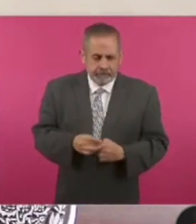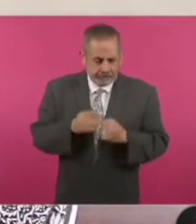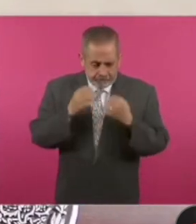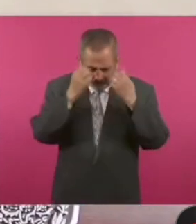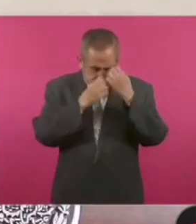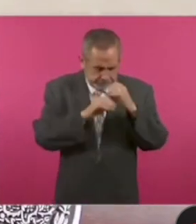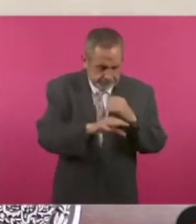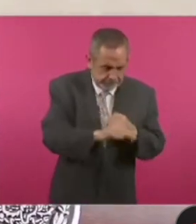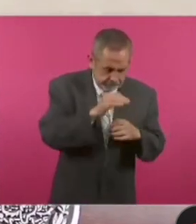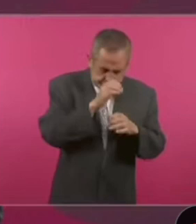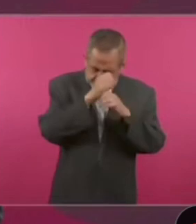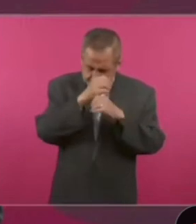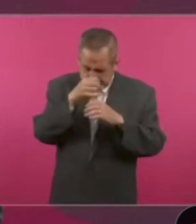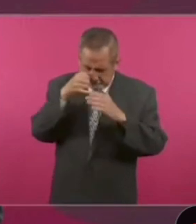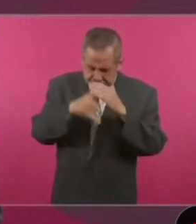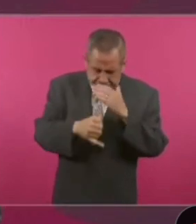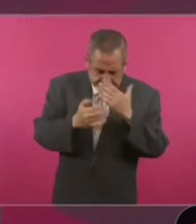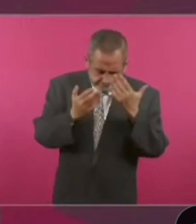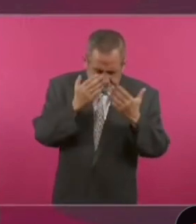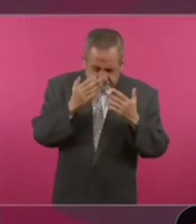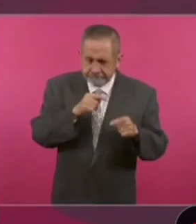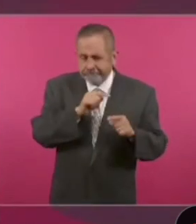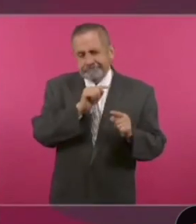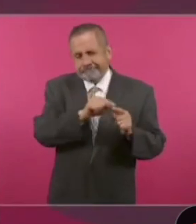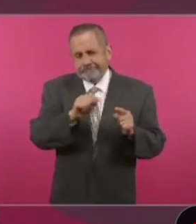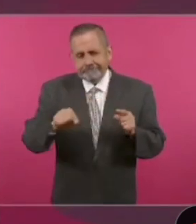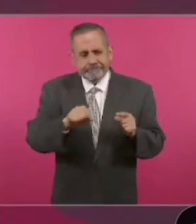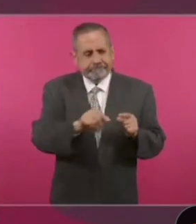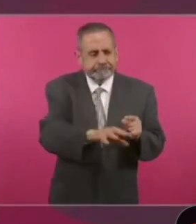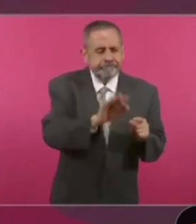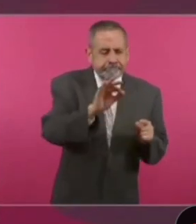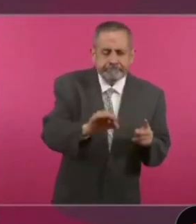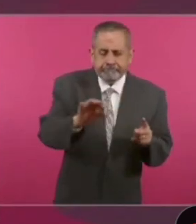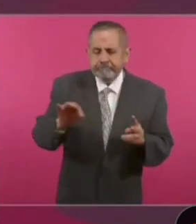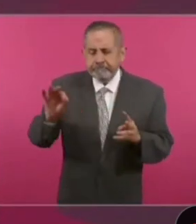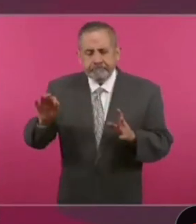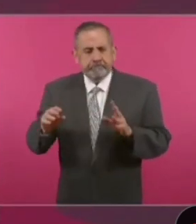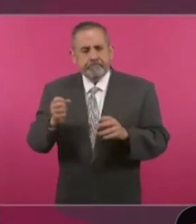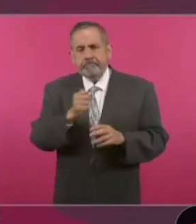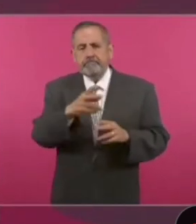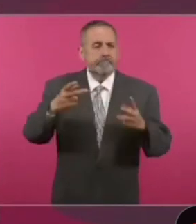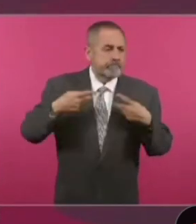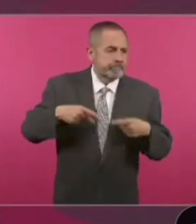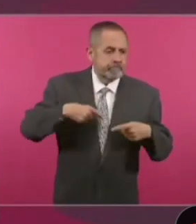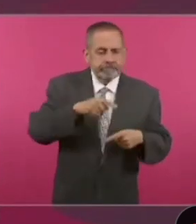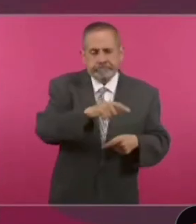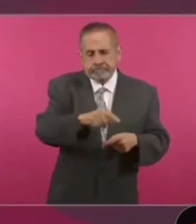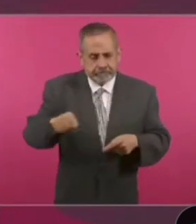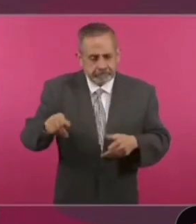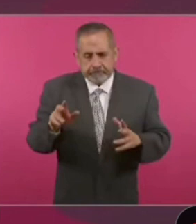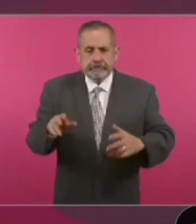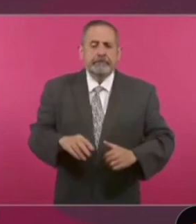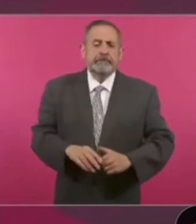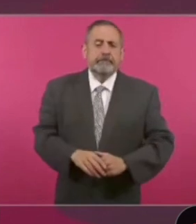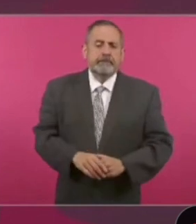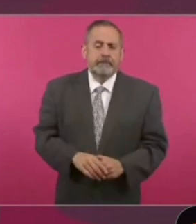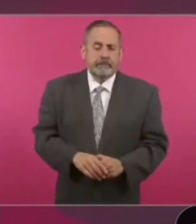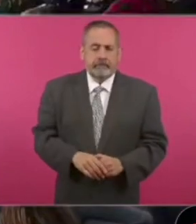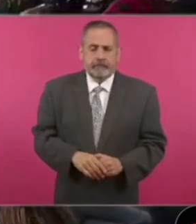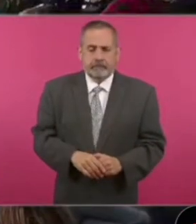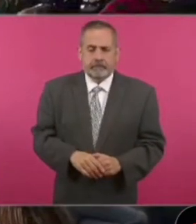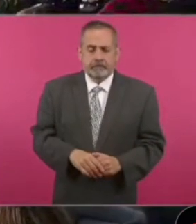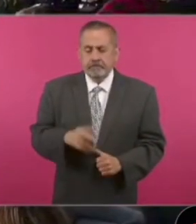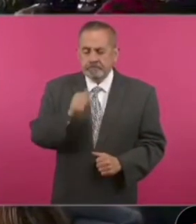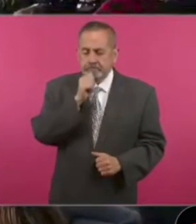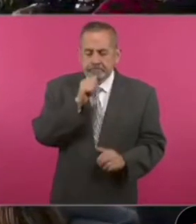análisis de restos de personas y